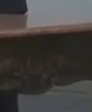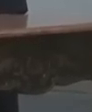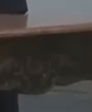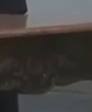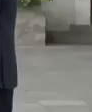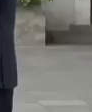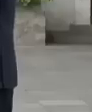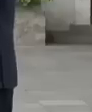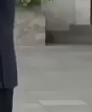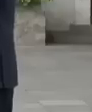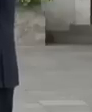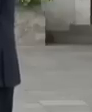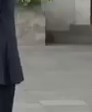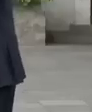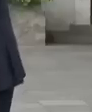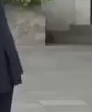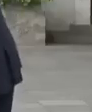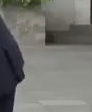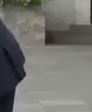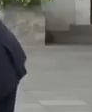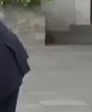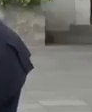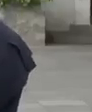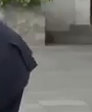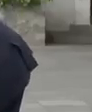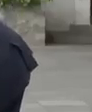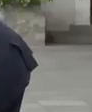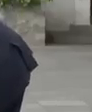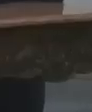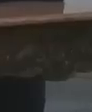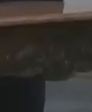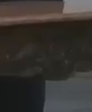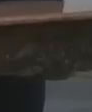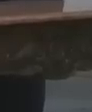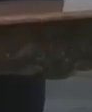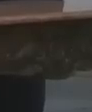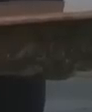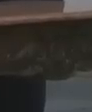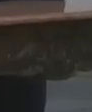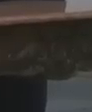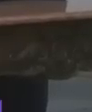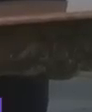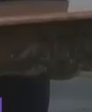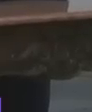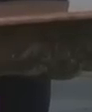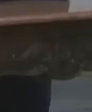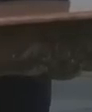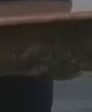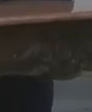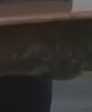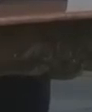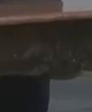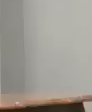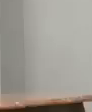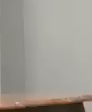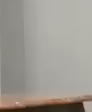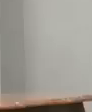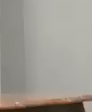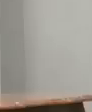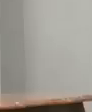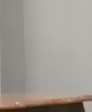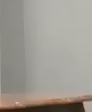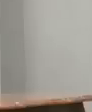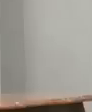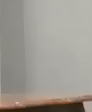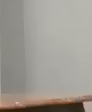articulado. Patricio Bejardo. Yo estoy totalmente de acuerdo con el senador. Y yo creo que fue... George Jackson intentó ser el Maquiavelo de la